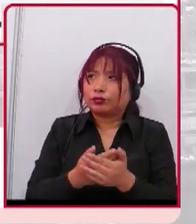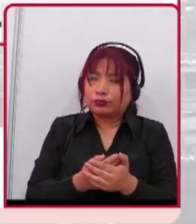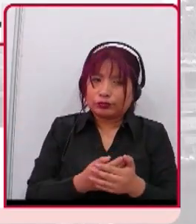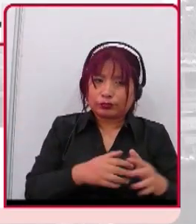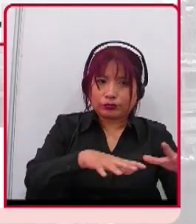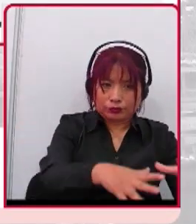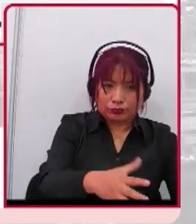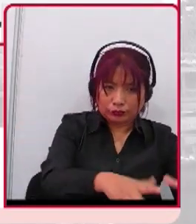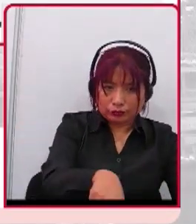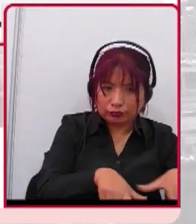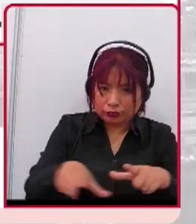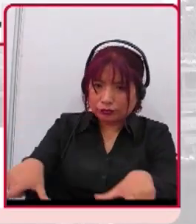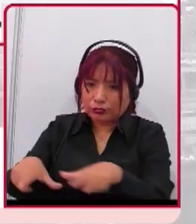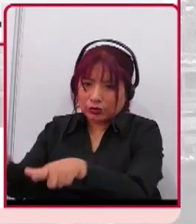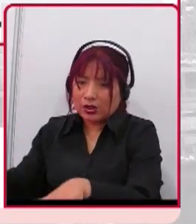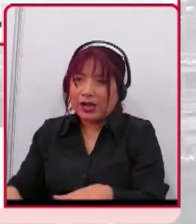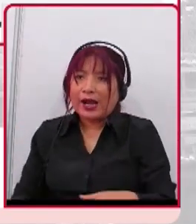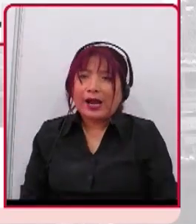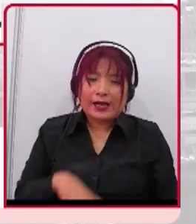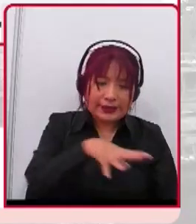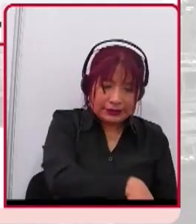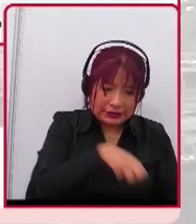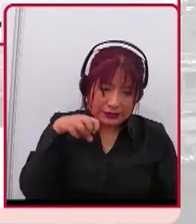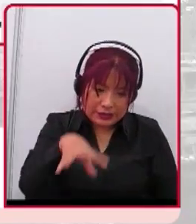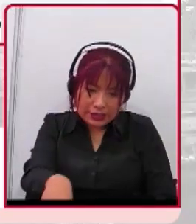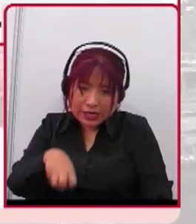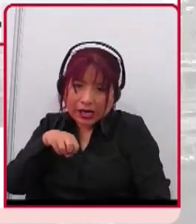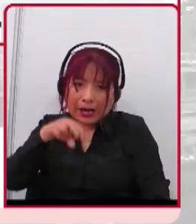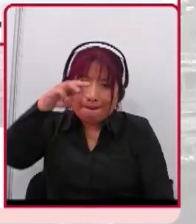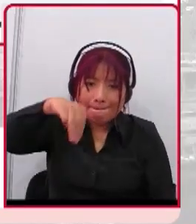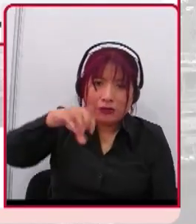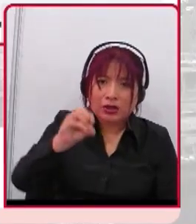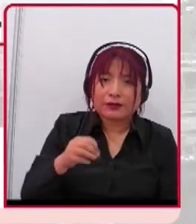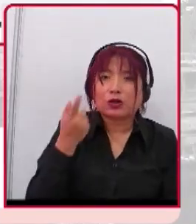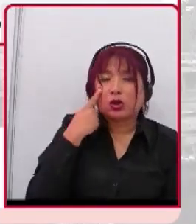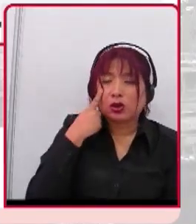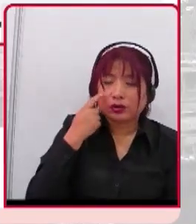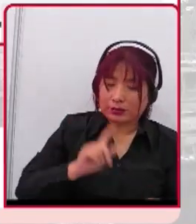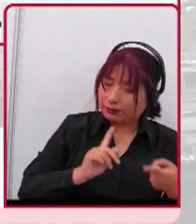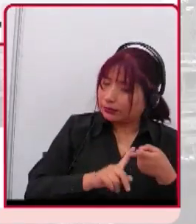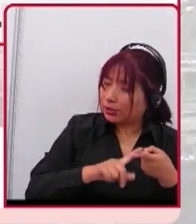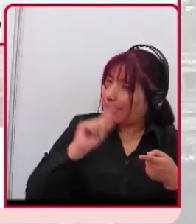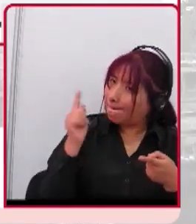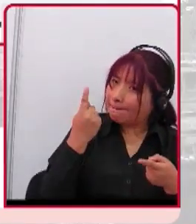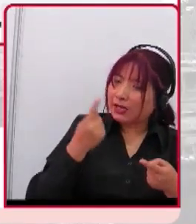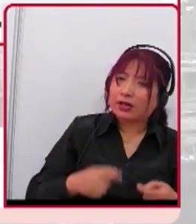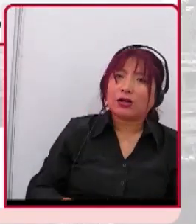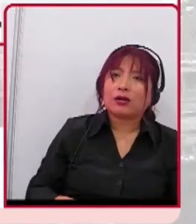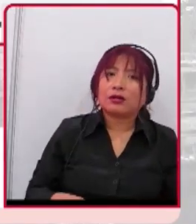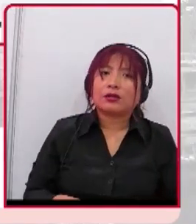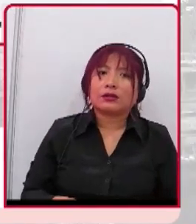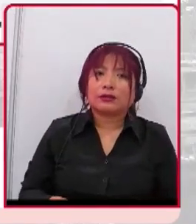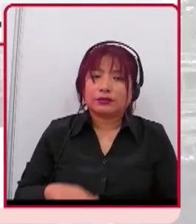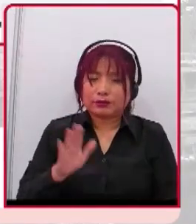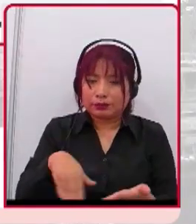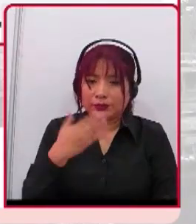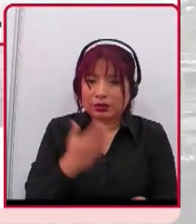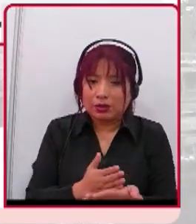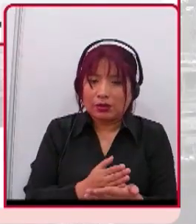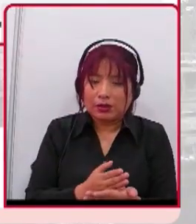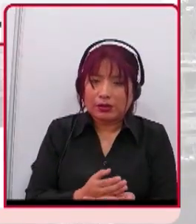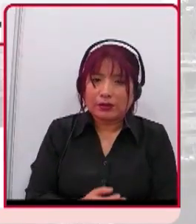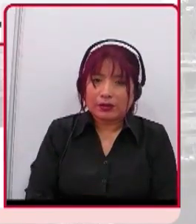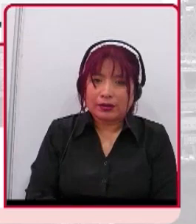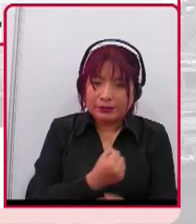produce concentrados de molibdeno también conoce. En este caso, el primer riesgo es en el tema de la seguridad. Definitivamente,